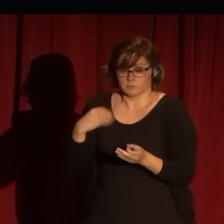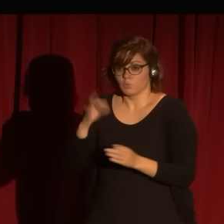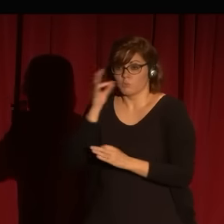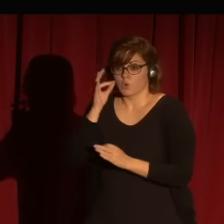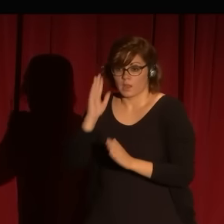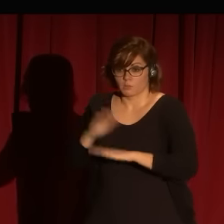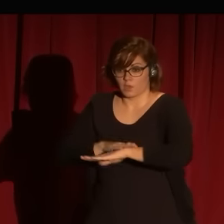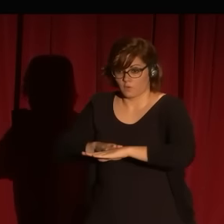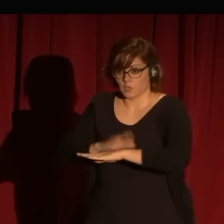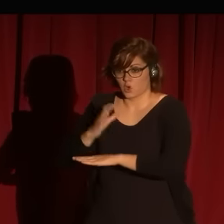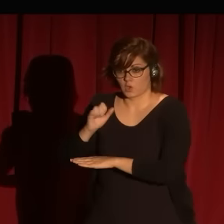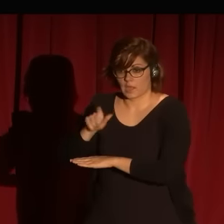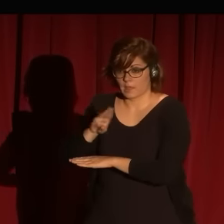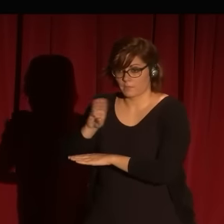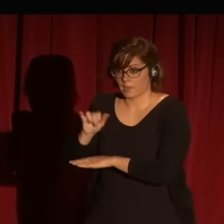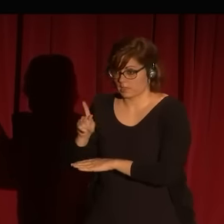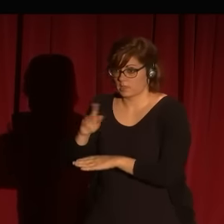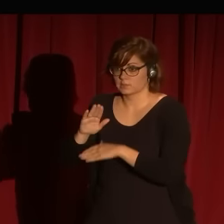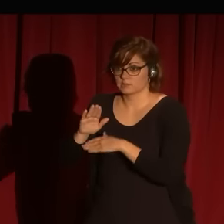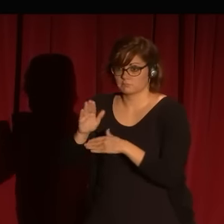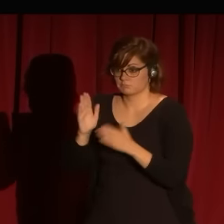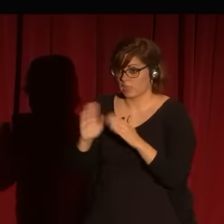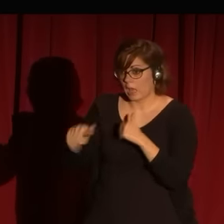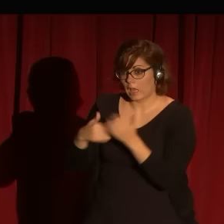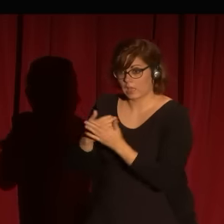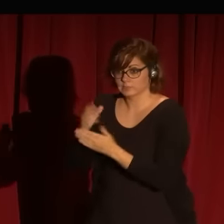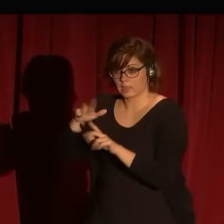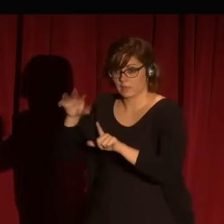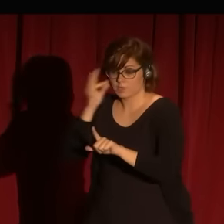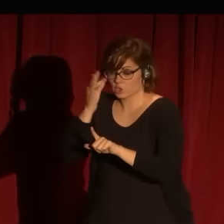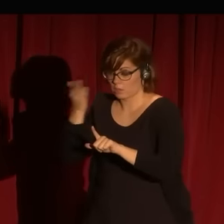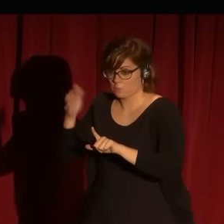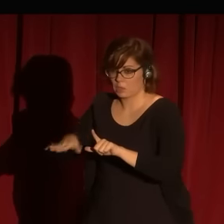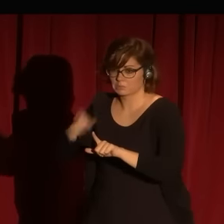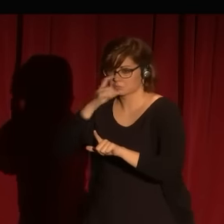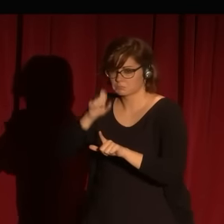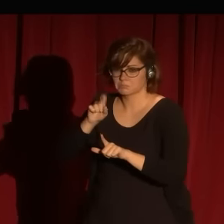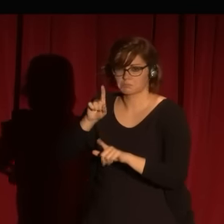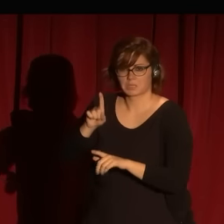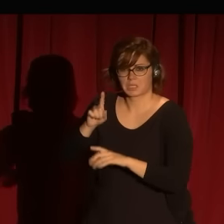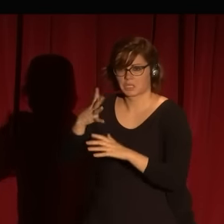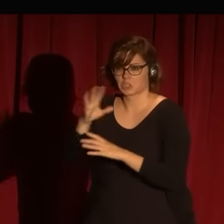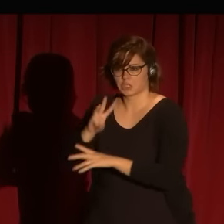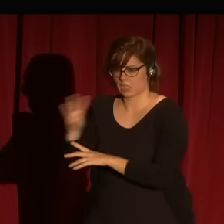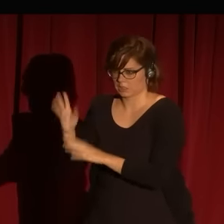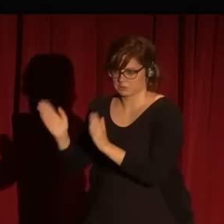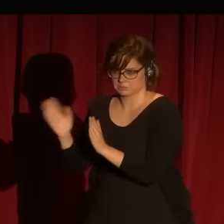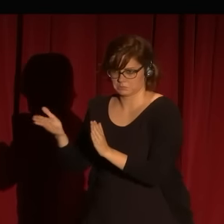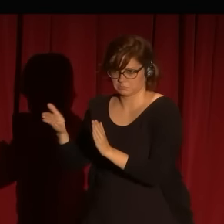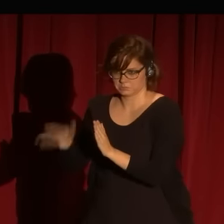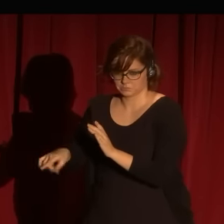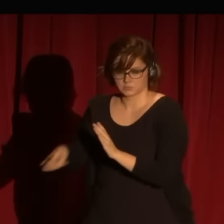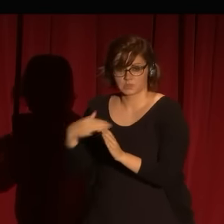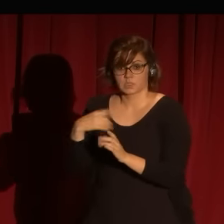desde 1598 hasta que ella se muere en 1533 creo que eso 31 no recuerdo 33 estos cuadros los